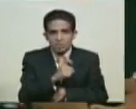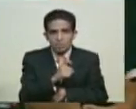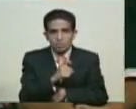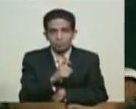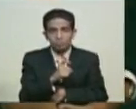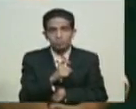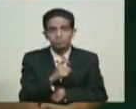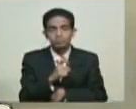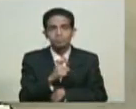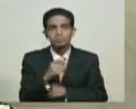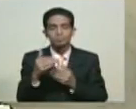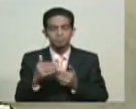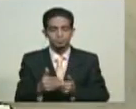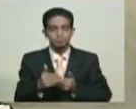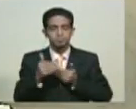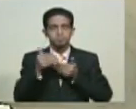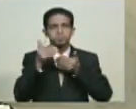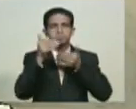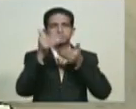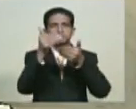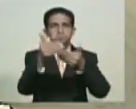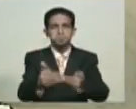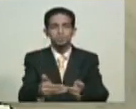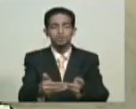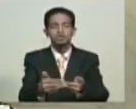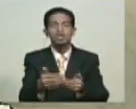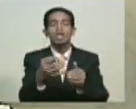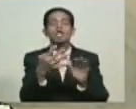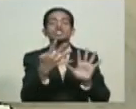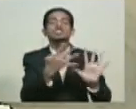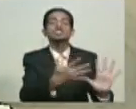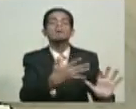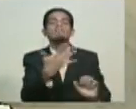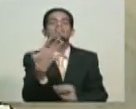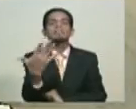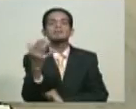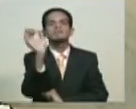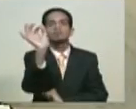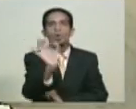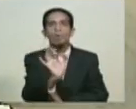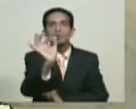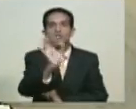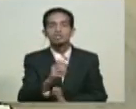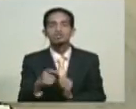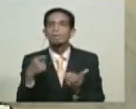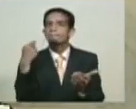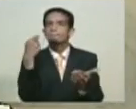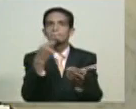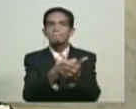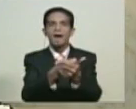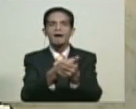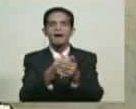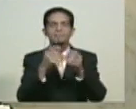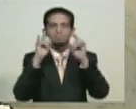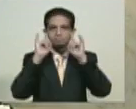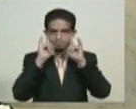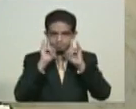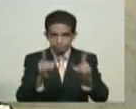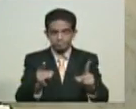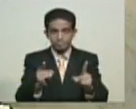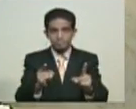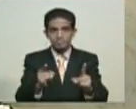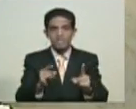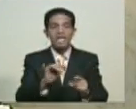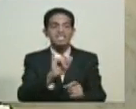al 95% del pago por vía electrónica y vacunar a la sociedad venezolana de